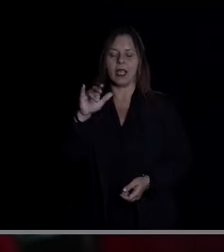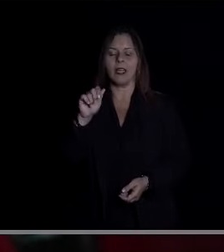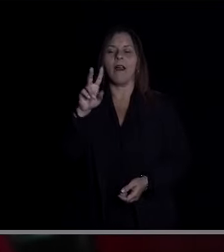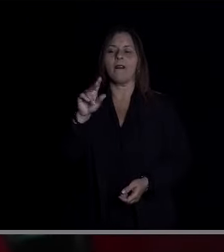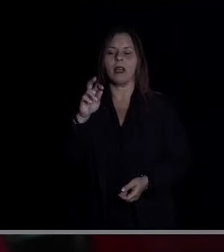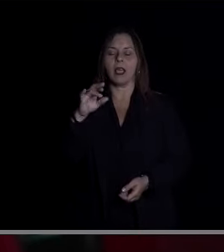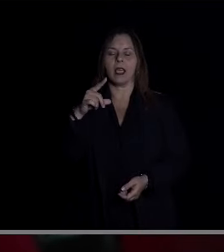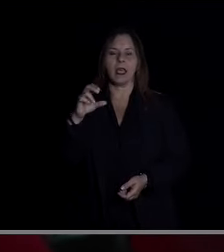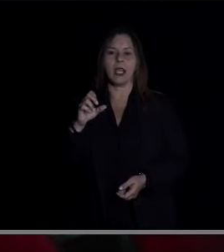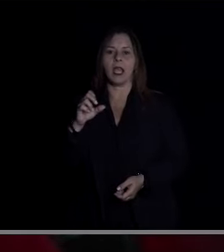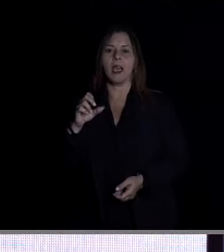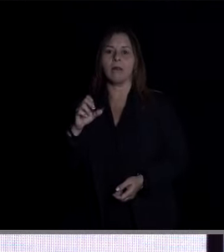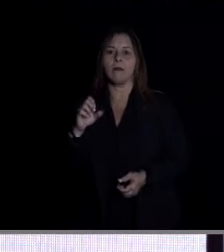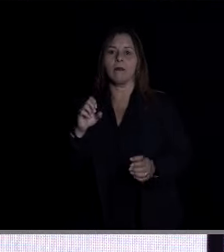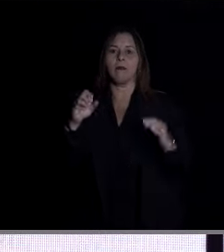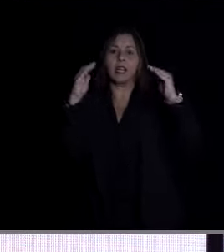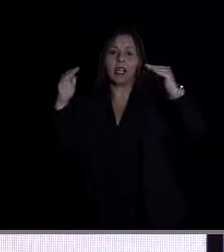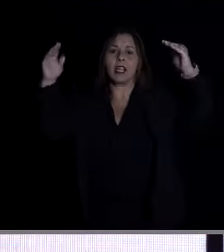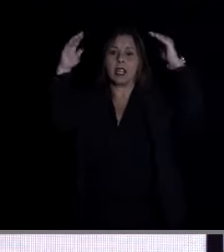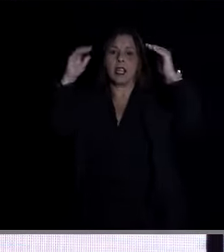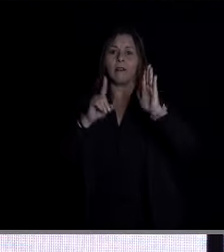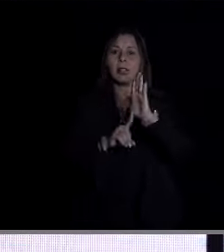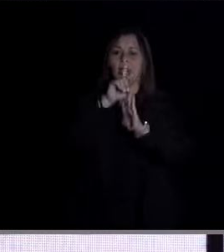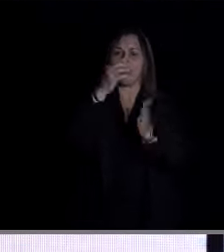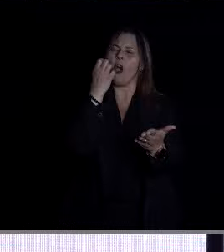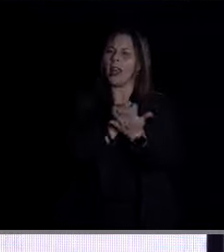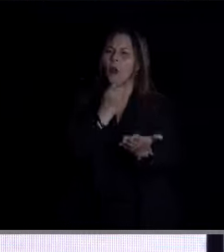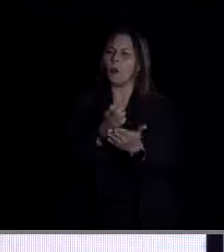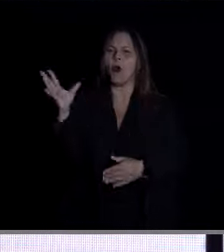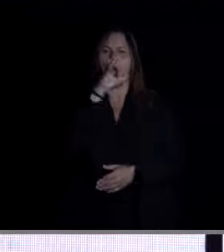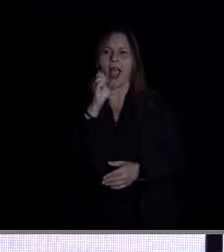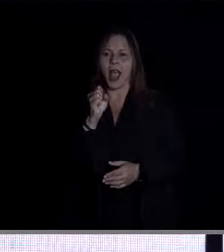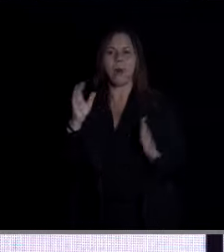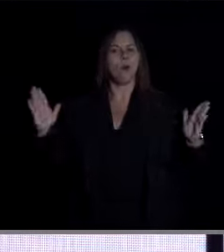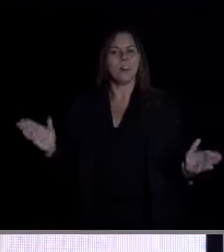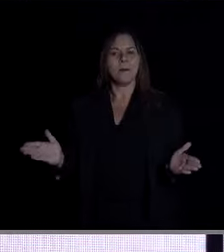Torres, secretaria de la Secretaría de Desarrollo Económico, Caguas Emprende.